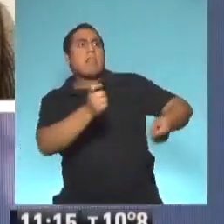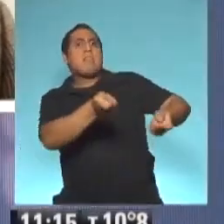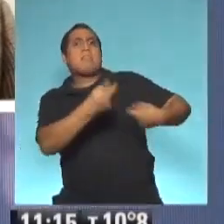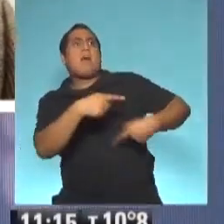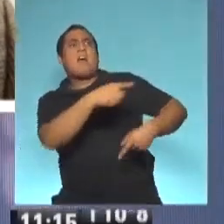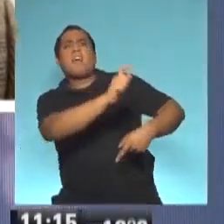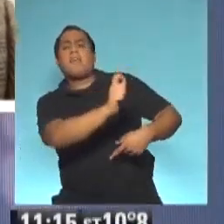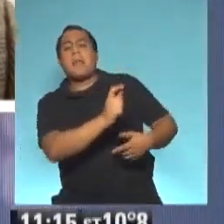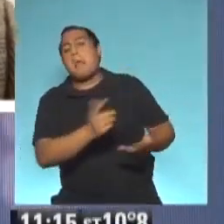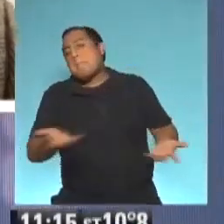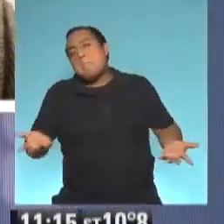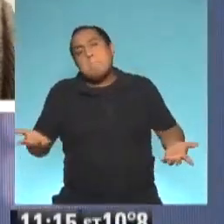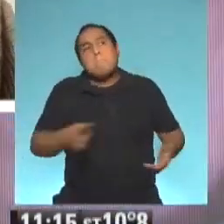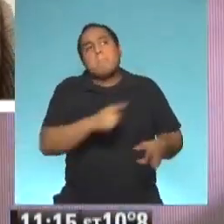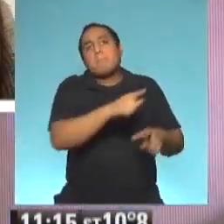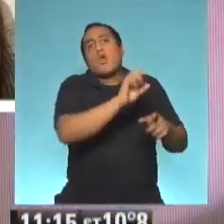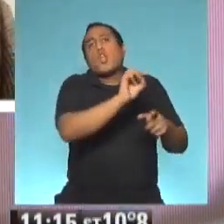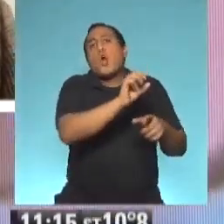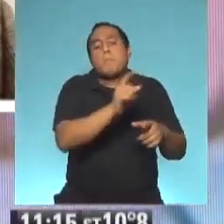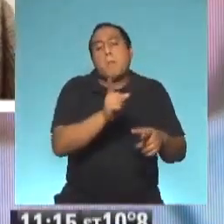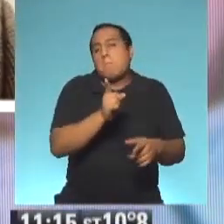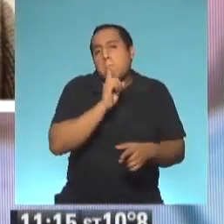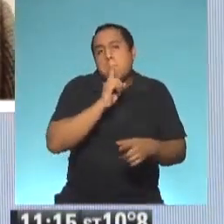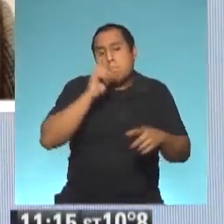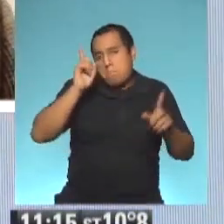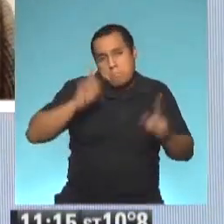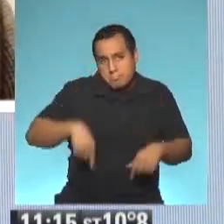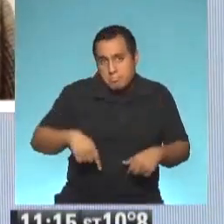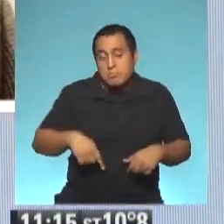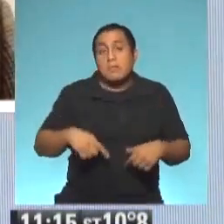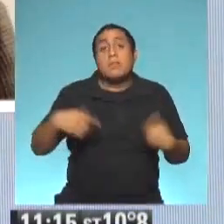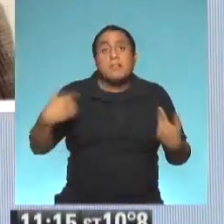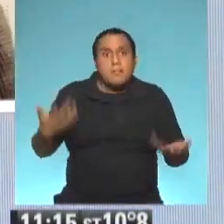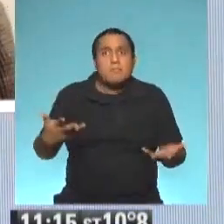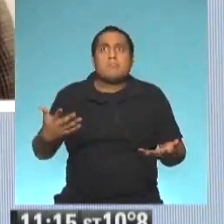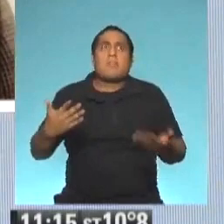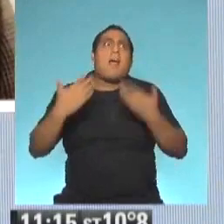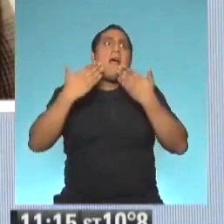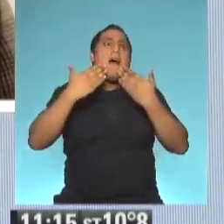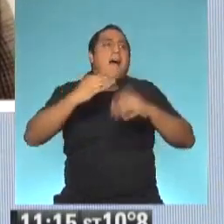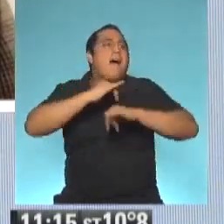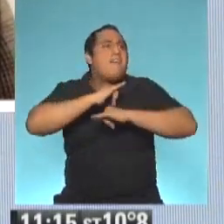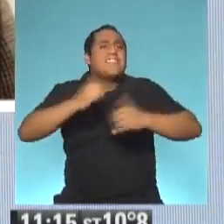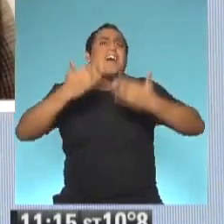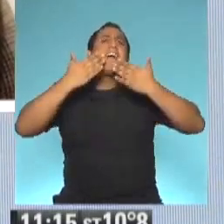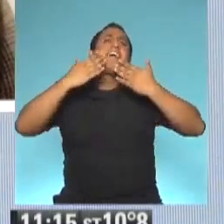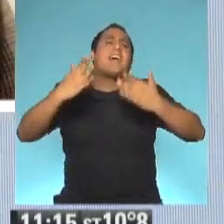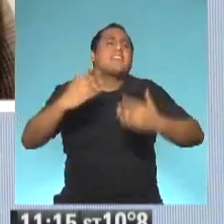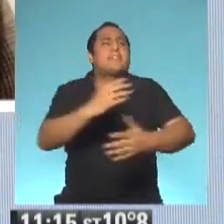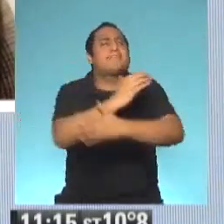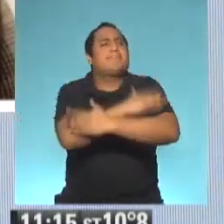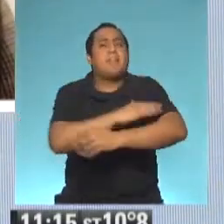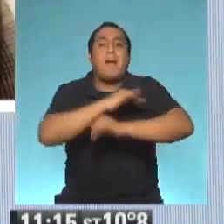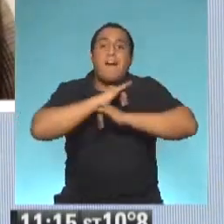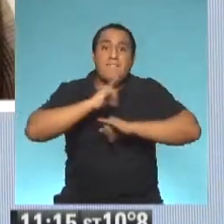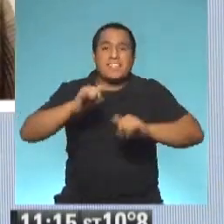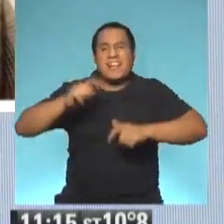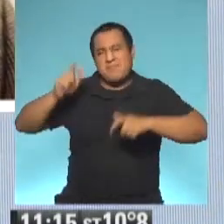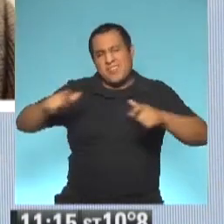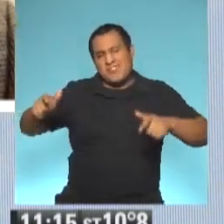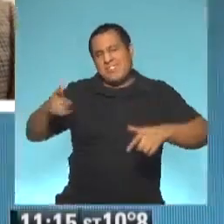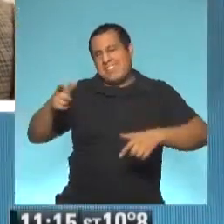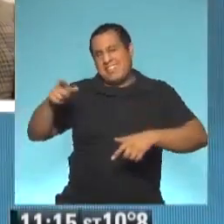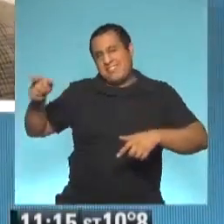Mayoritariamente el donante es anónimo. Por eso estos abrazos y esos agradecimientos de las